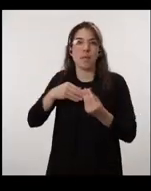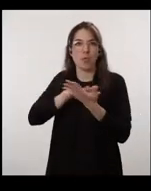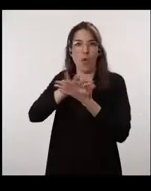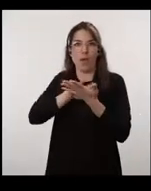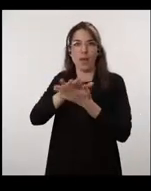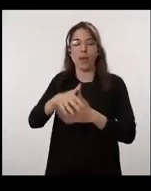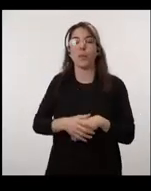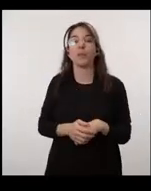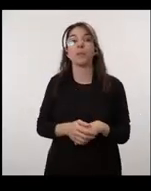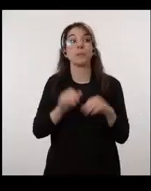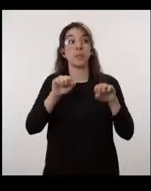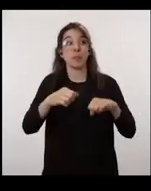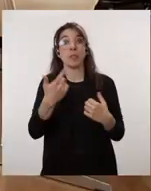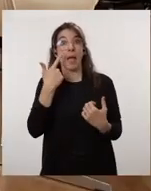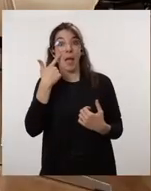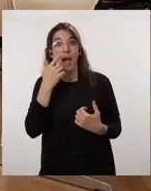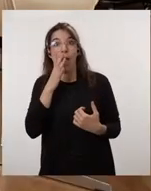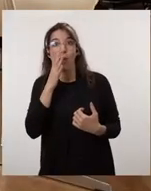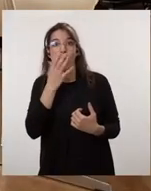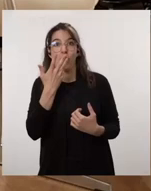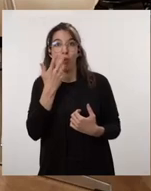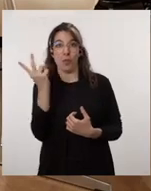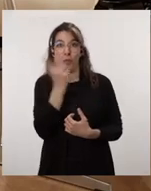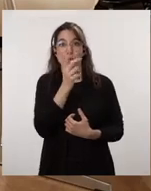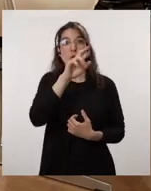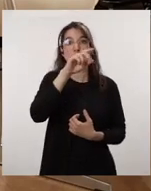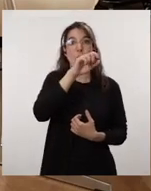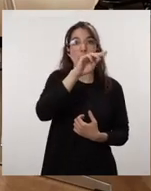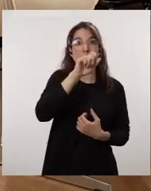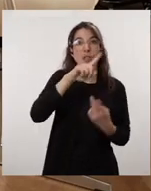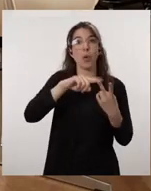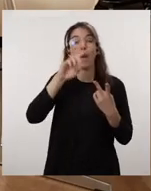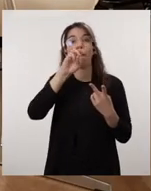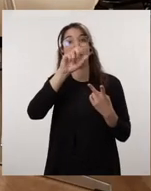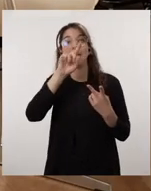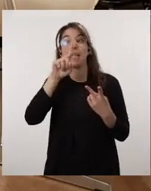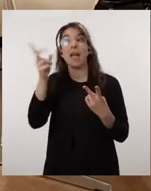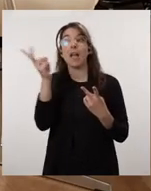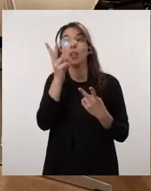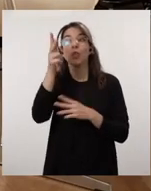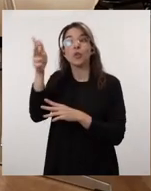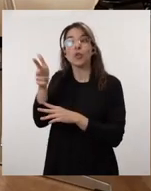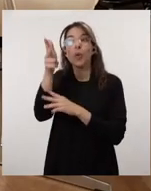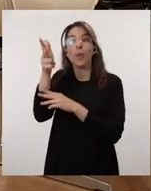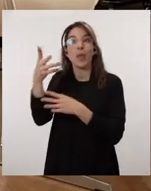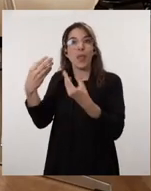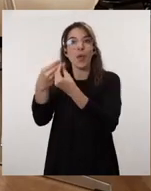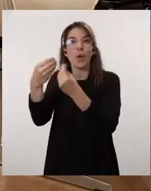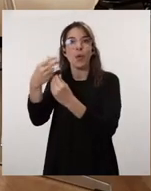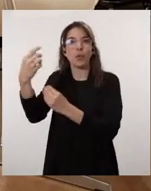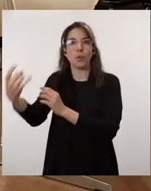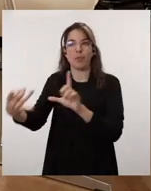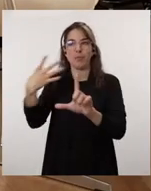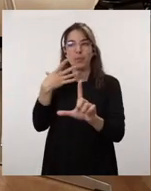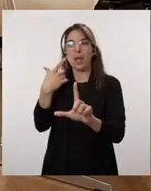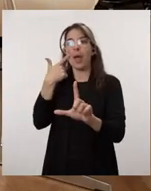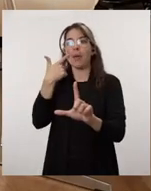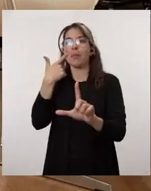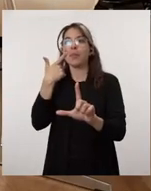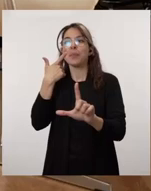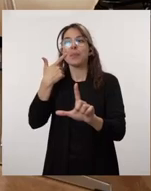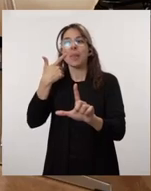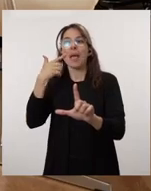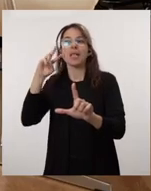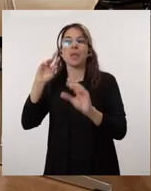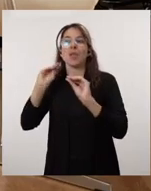pues entonces vamos a conocer si os parece a roberto y a patricia que nos han enviado un vídeo conjunto en el que no se